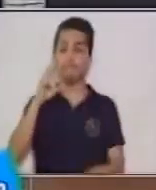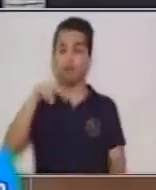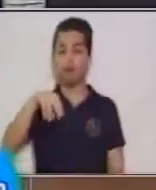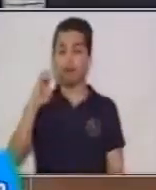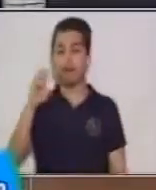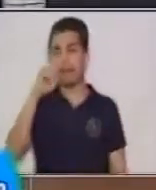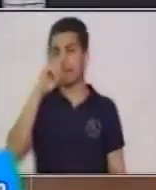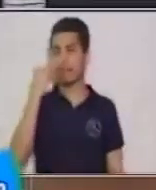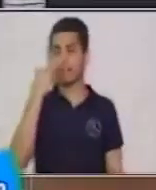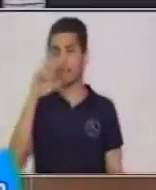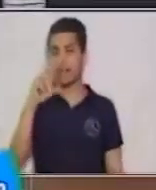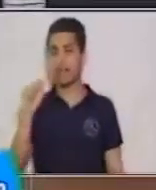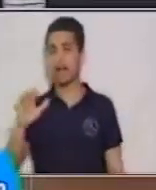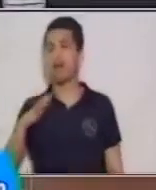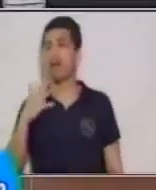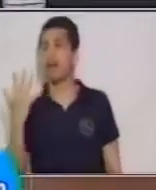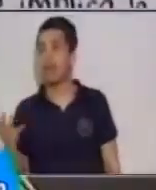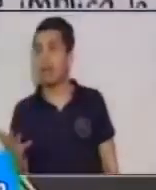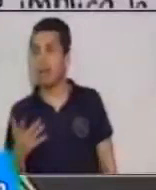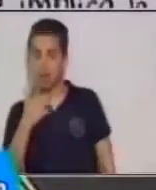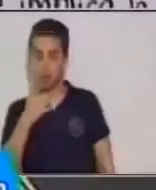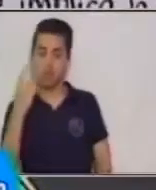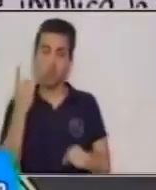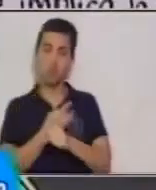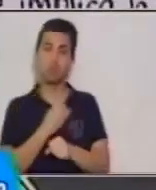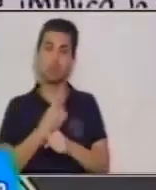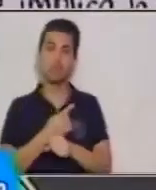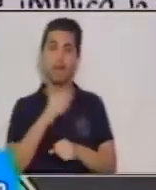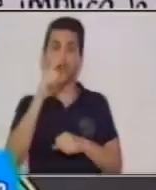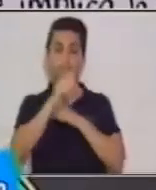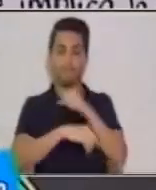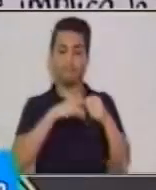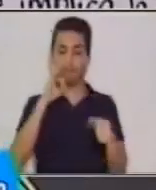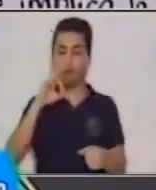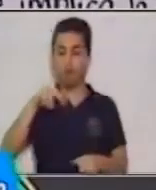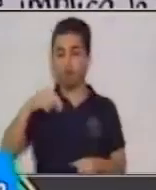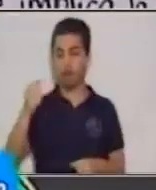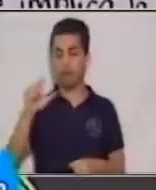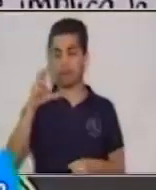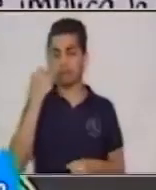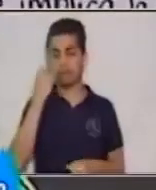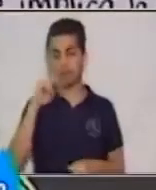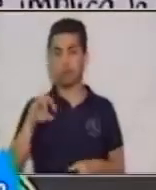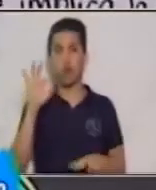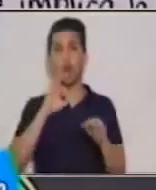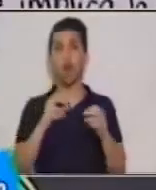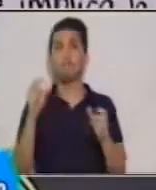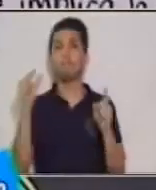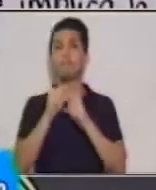aquella que se va a basar en la fonación o la articulación de las palabras.